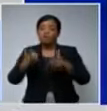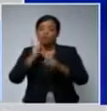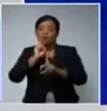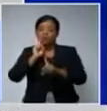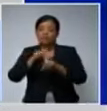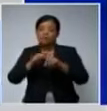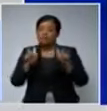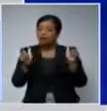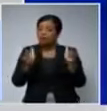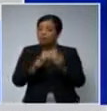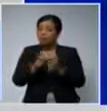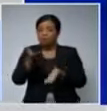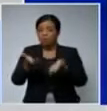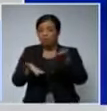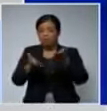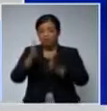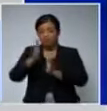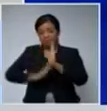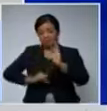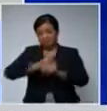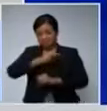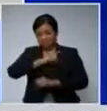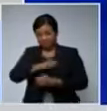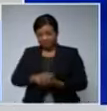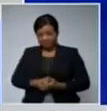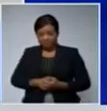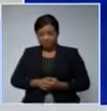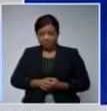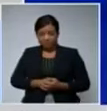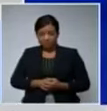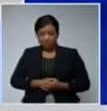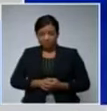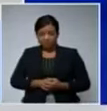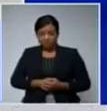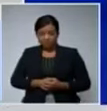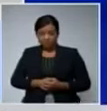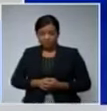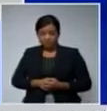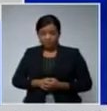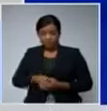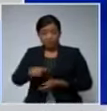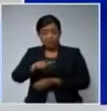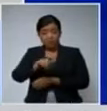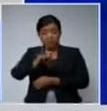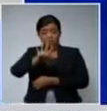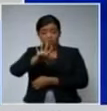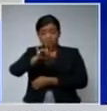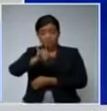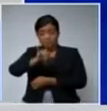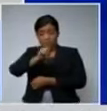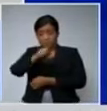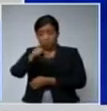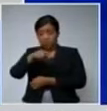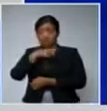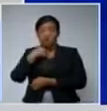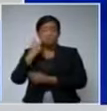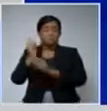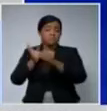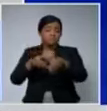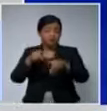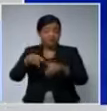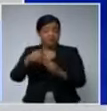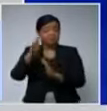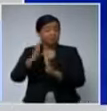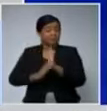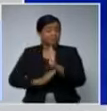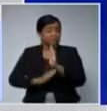comparación al mes anterior. Además, con 56 fallecidos en este mes, realmente es una